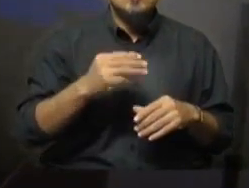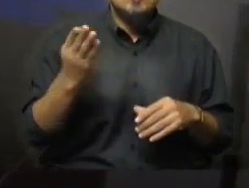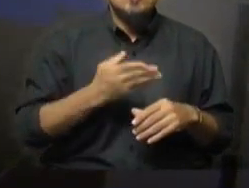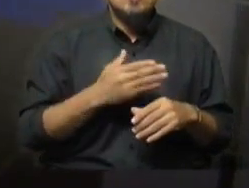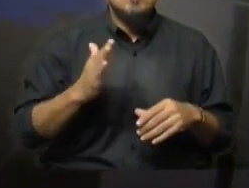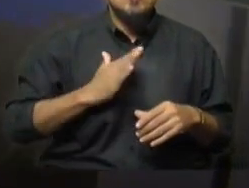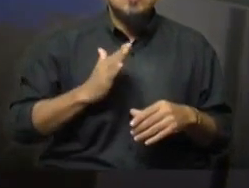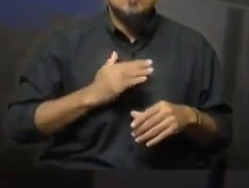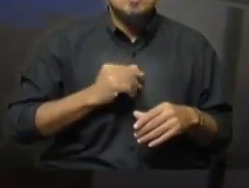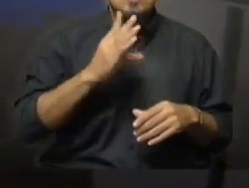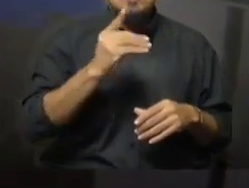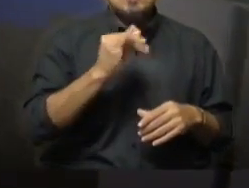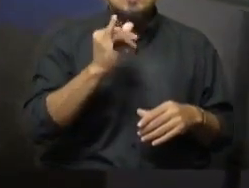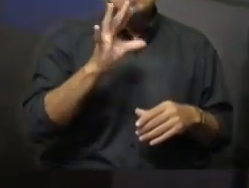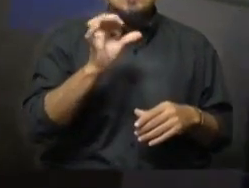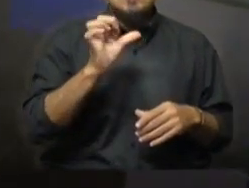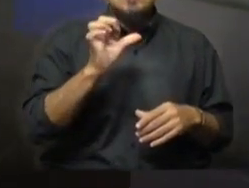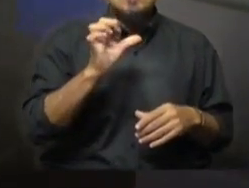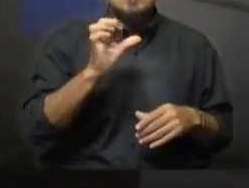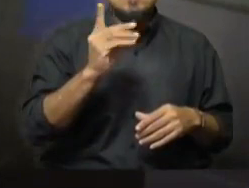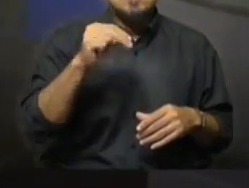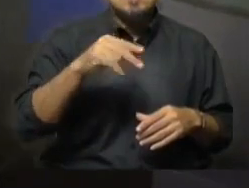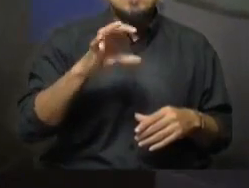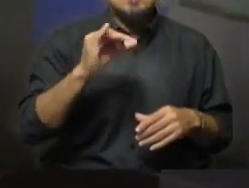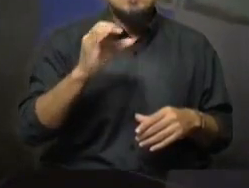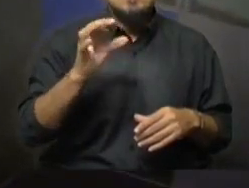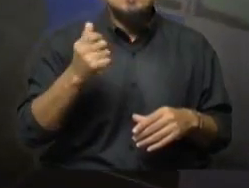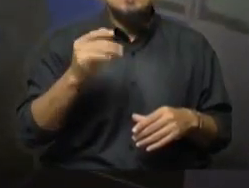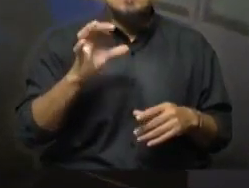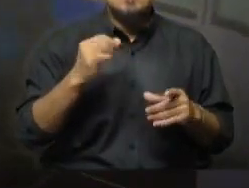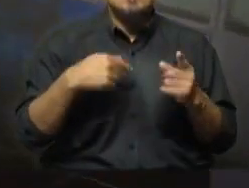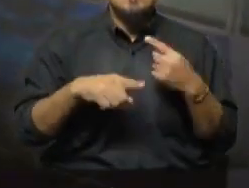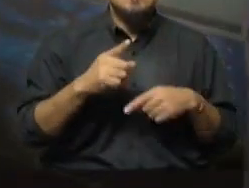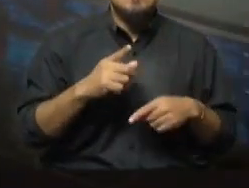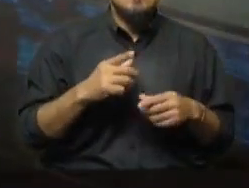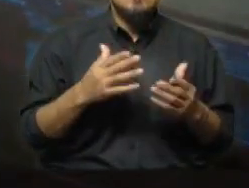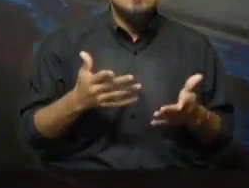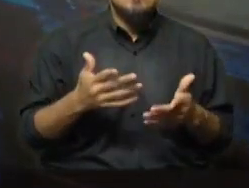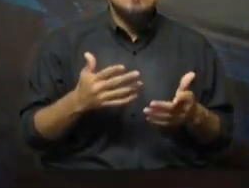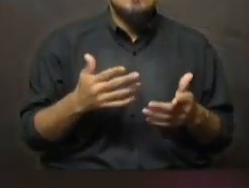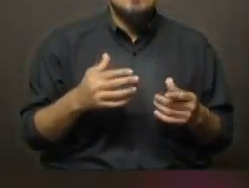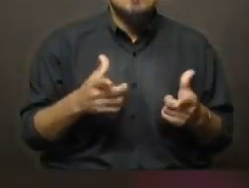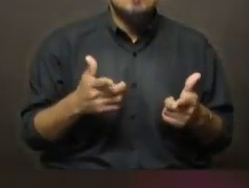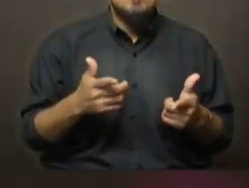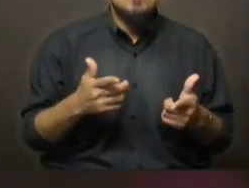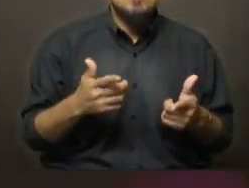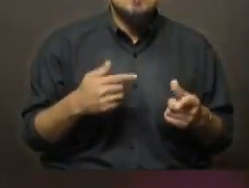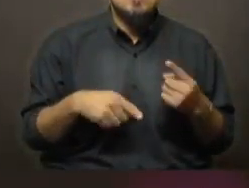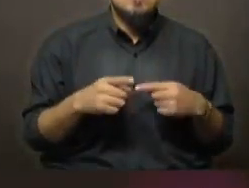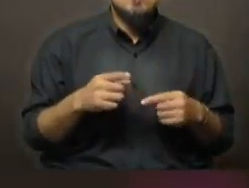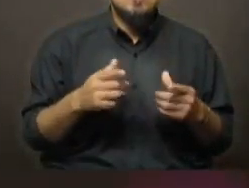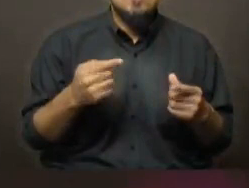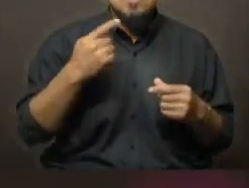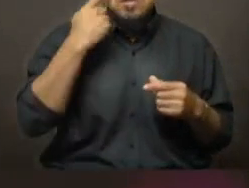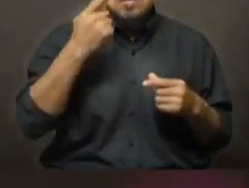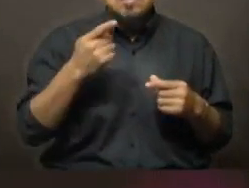de mujeres y disidencias y el resto varones. Claro. Entonces, claramente, no estamos porque no nos quieren ver ahí.